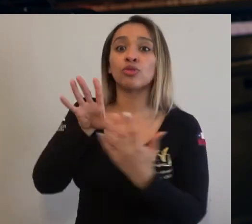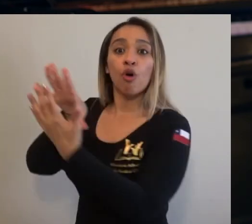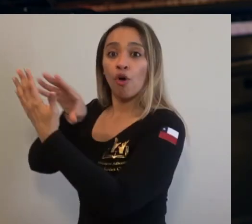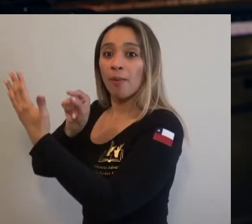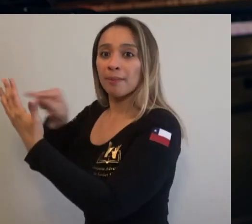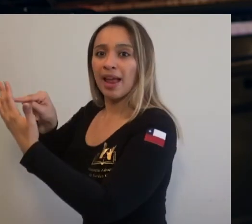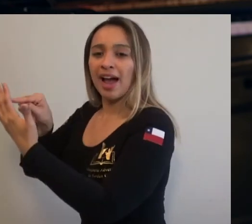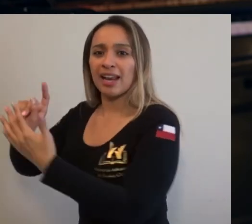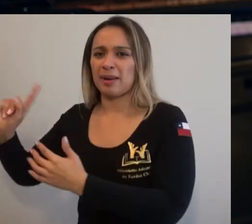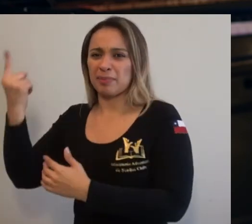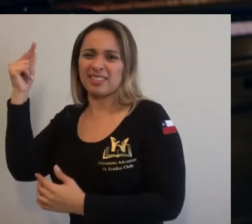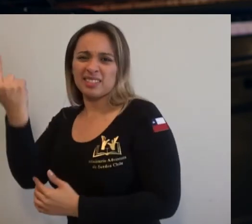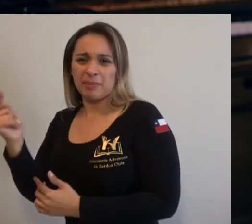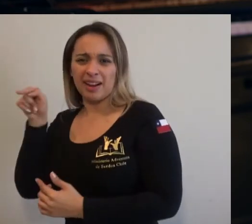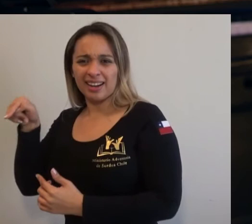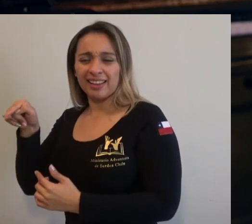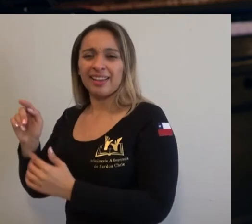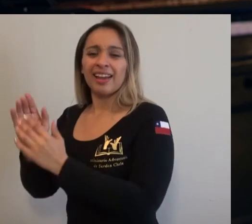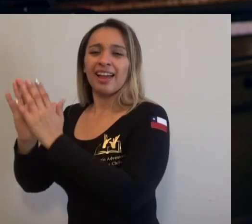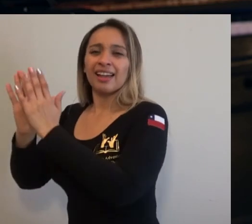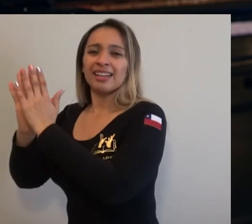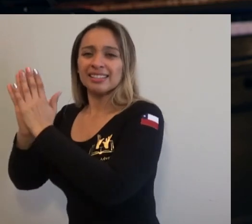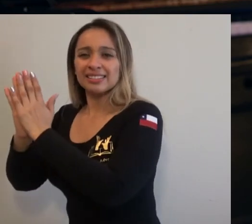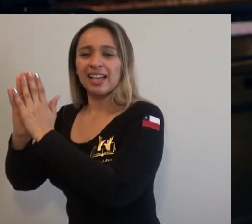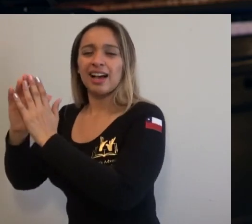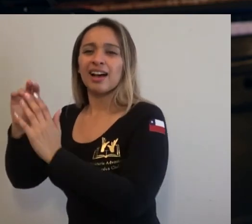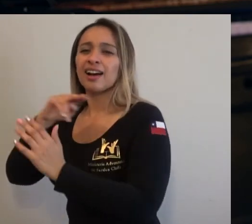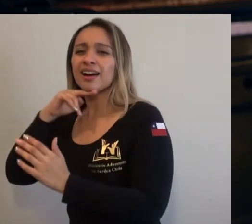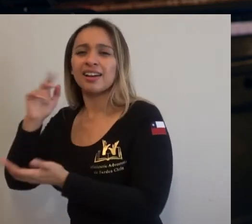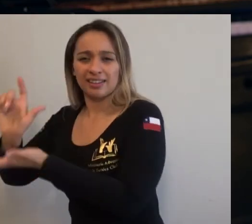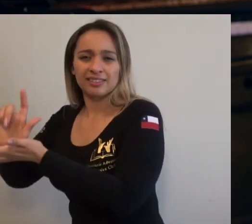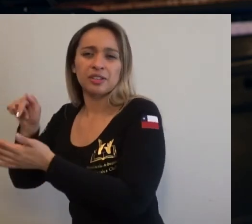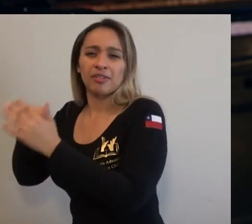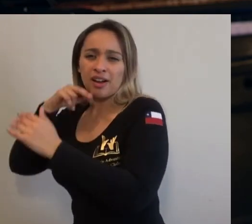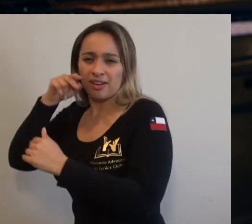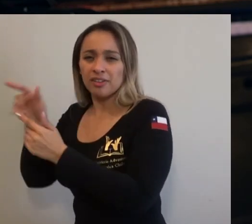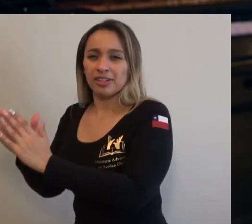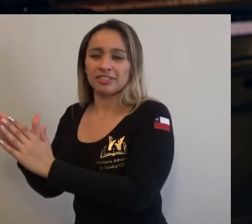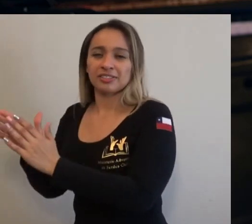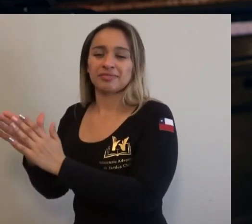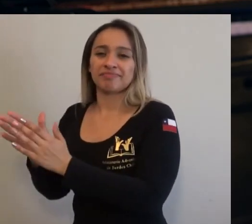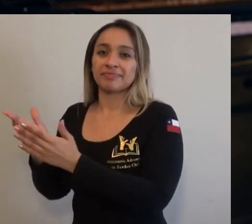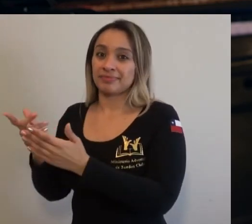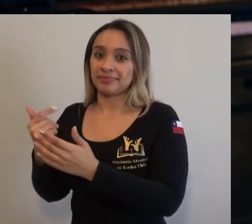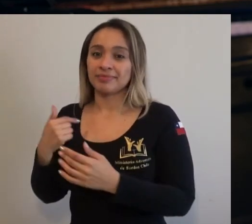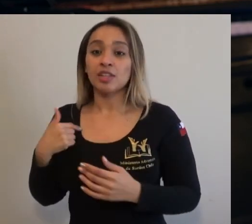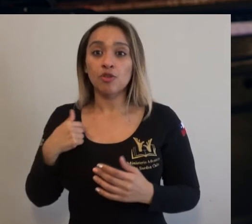situación, siendo que estaba siendo liberada esta mujer. Y por último, me gustaría leer